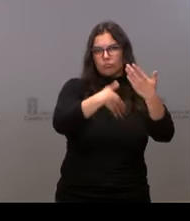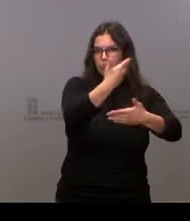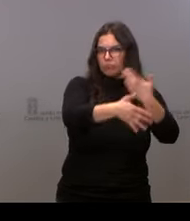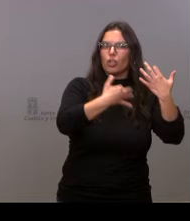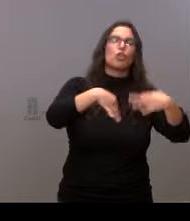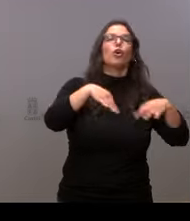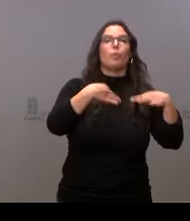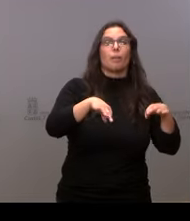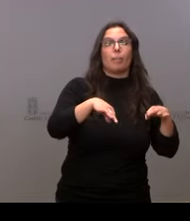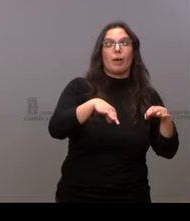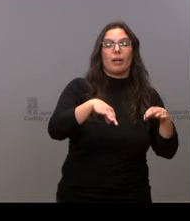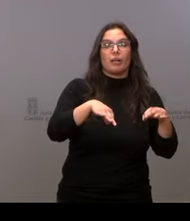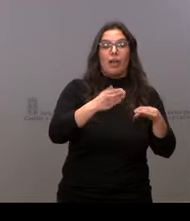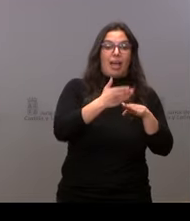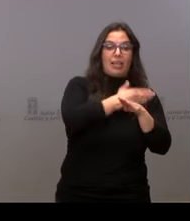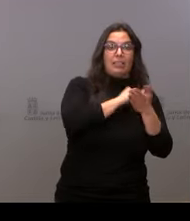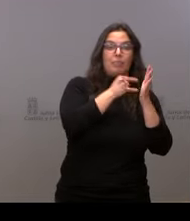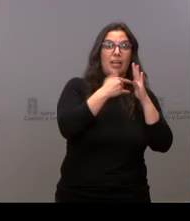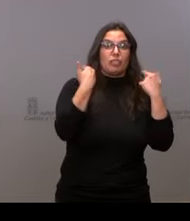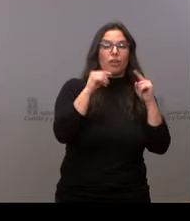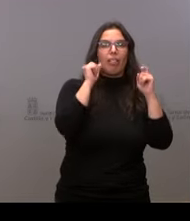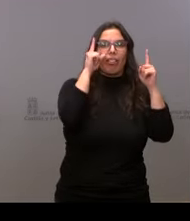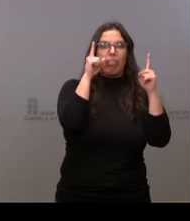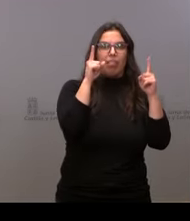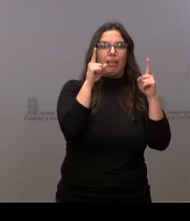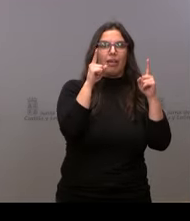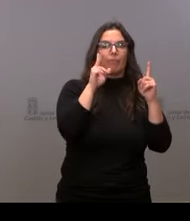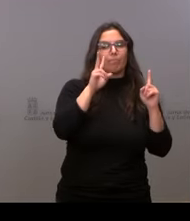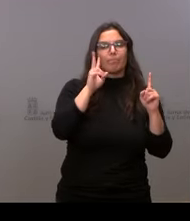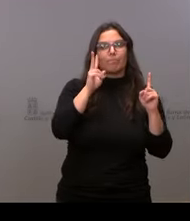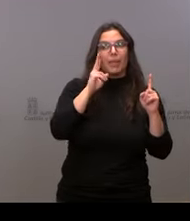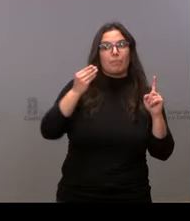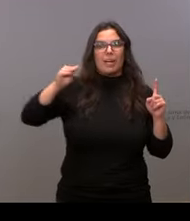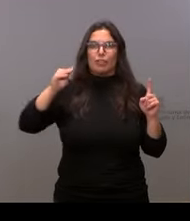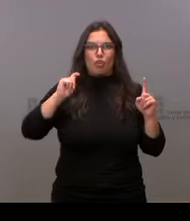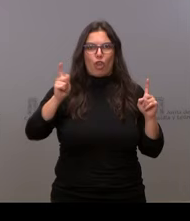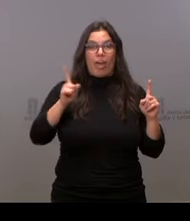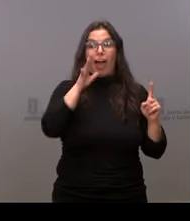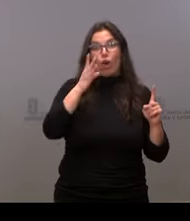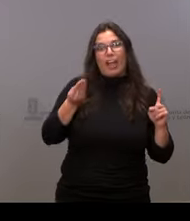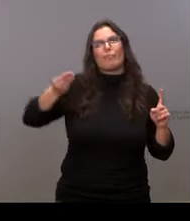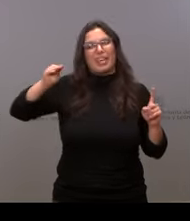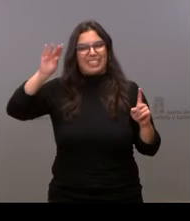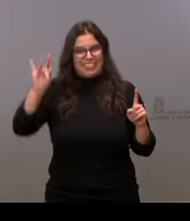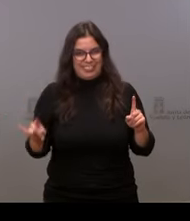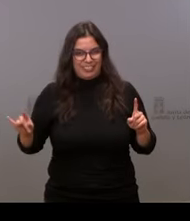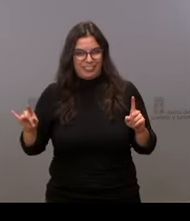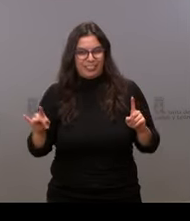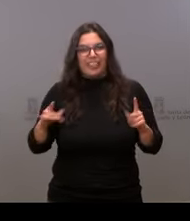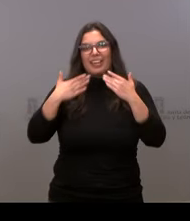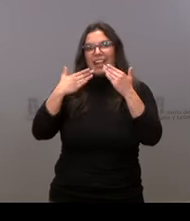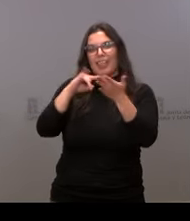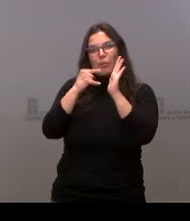en el anterior plan soria identificamos que no generaba un valor añadido y ahora sí que se genera con estos proyectos